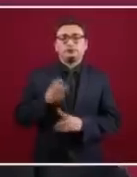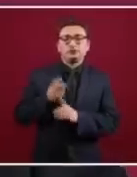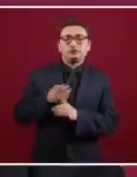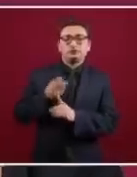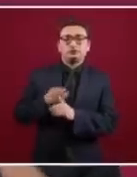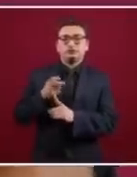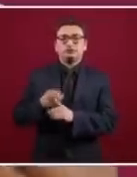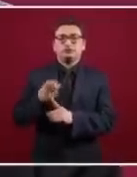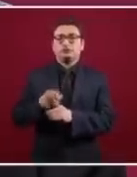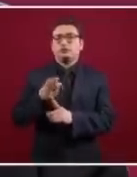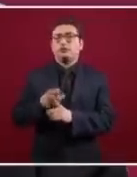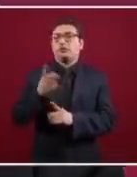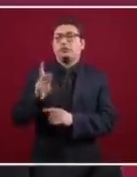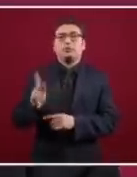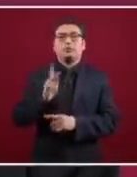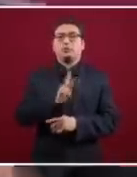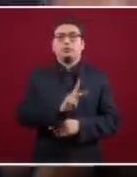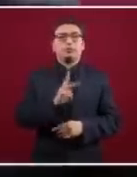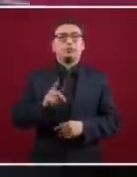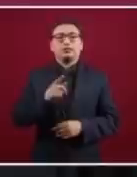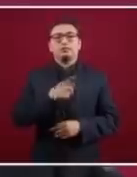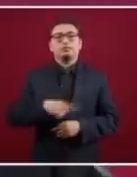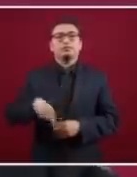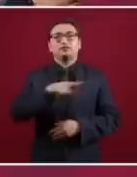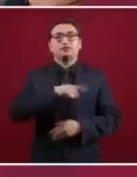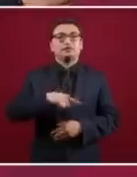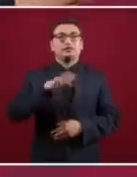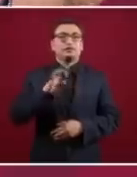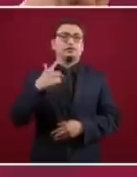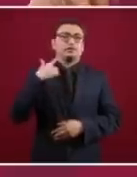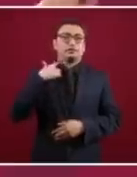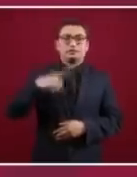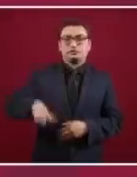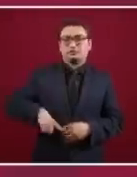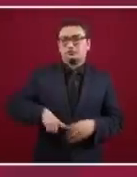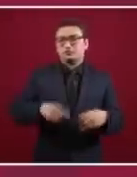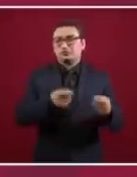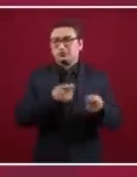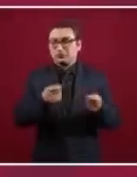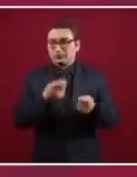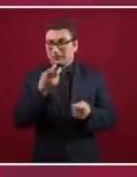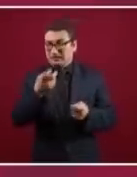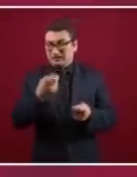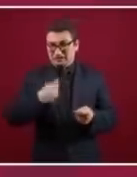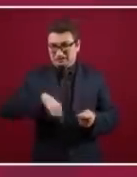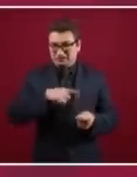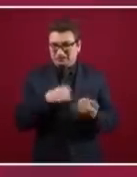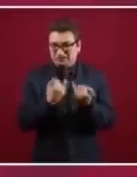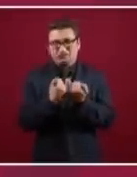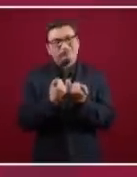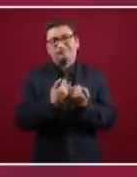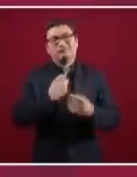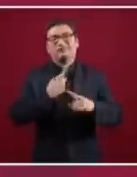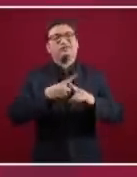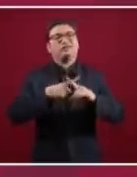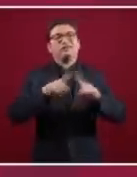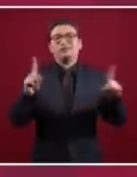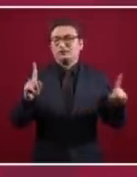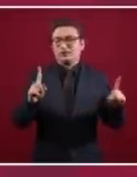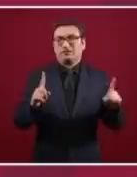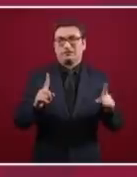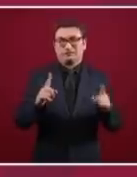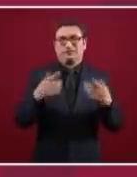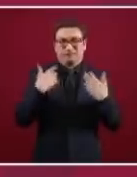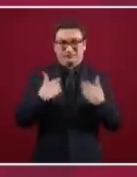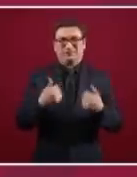representando el mismo papel de los anteriores gobernantes si no es así o sea me